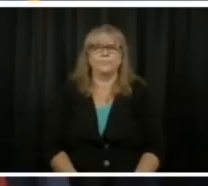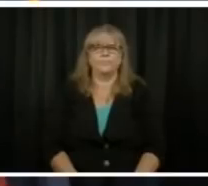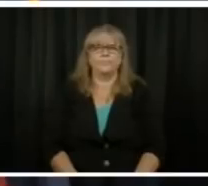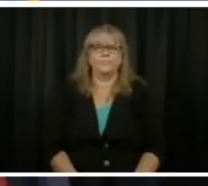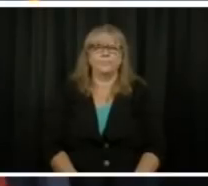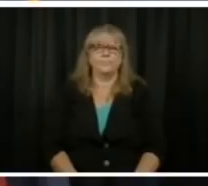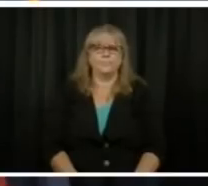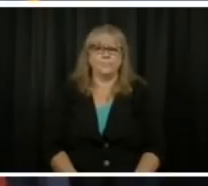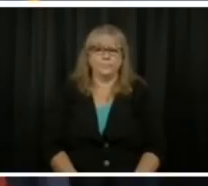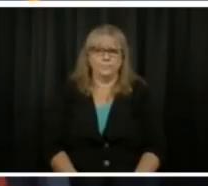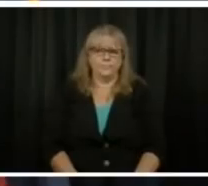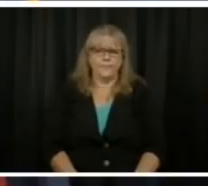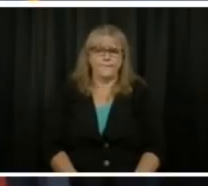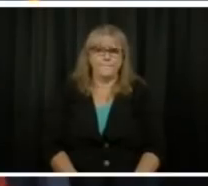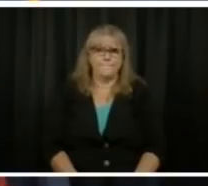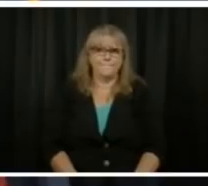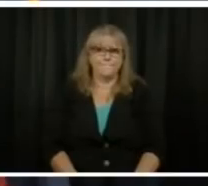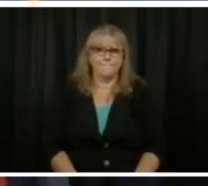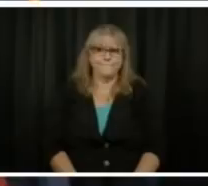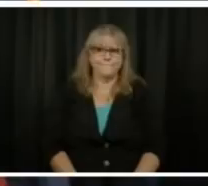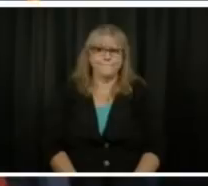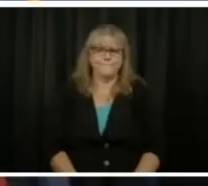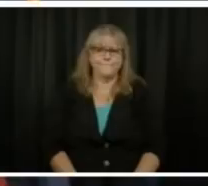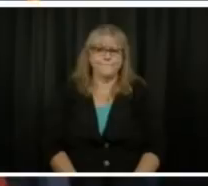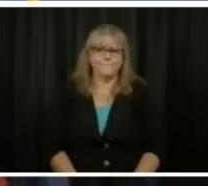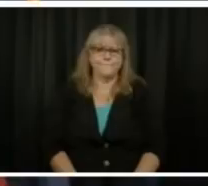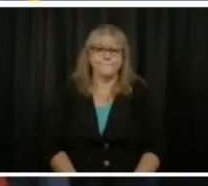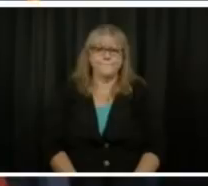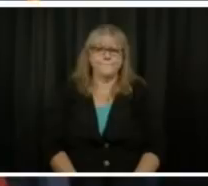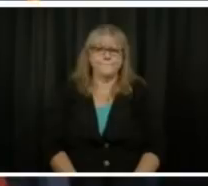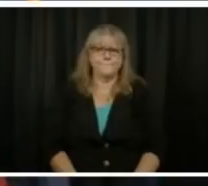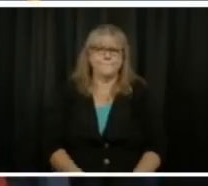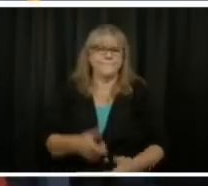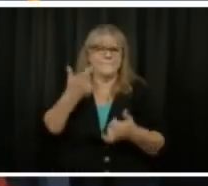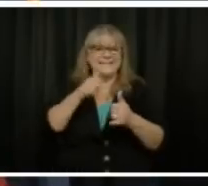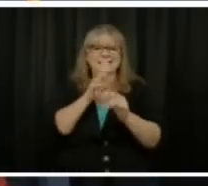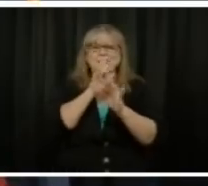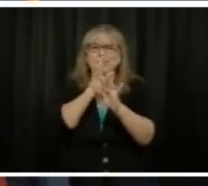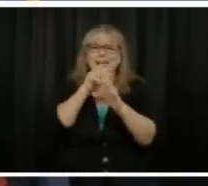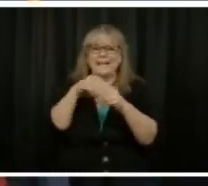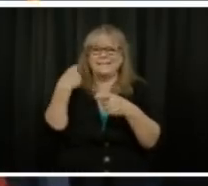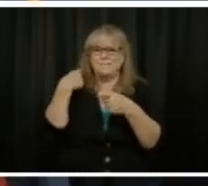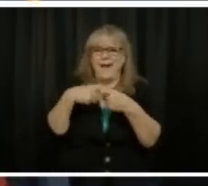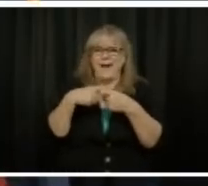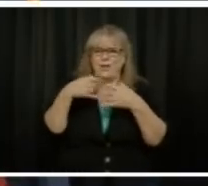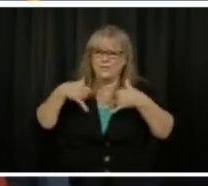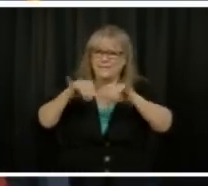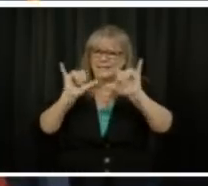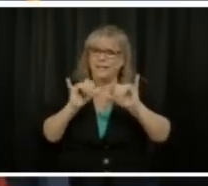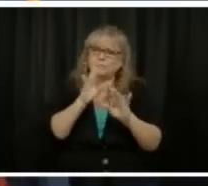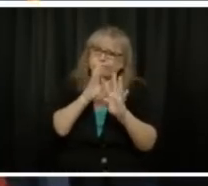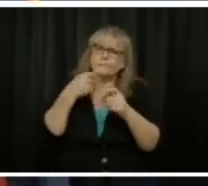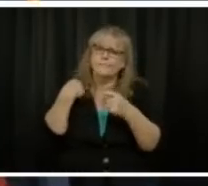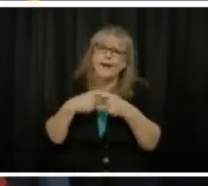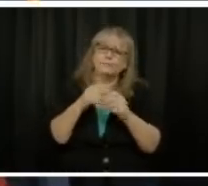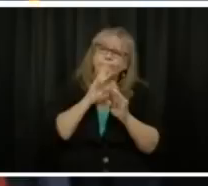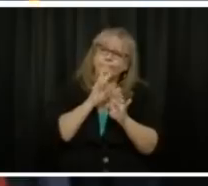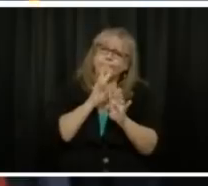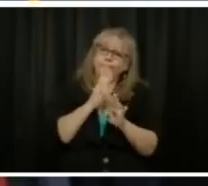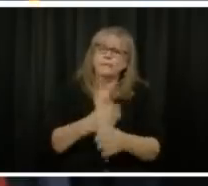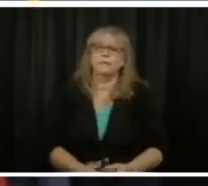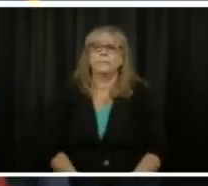escuela. Ya sé que no es la solución para todas las familias. Algunas familias quieren